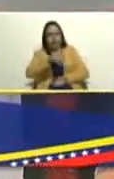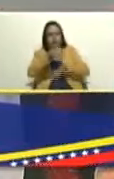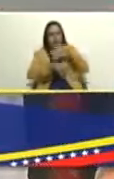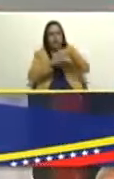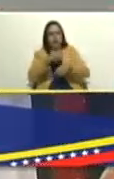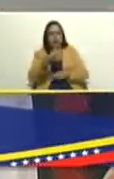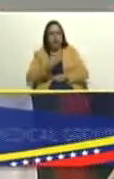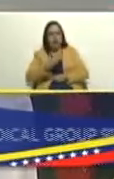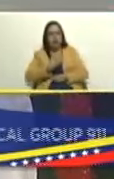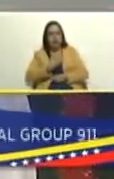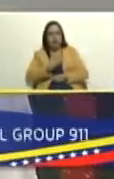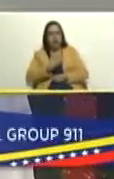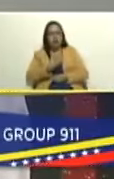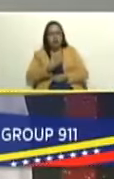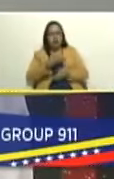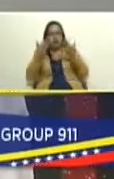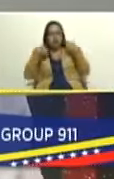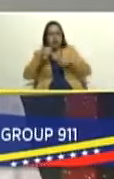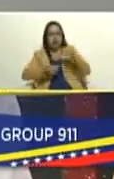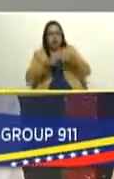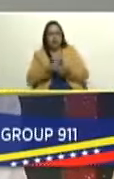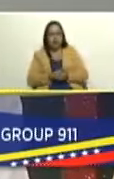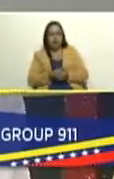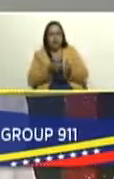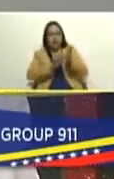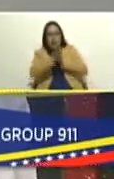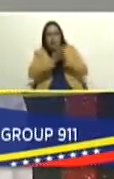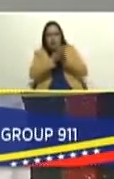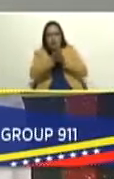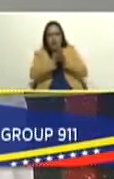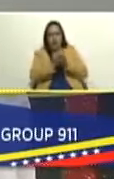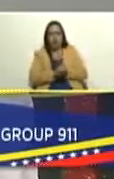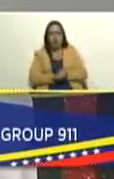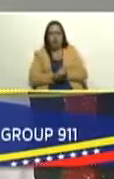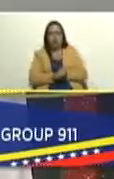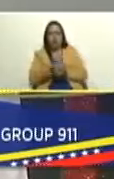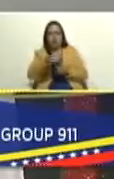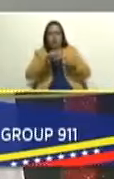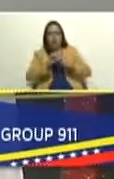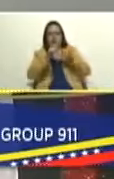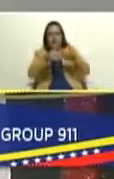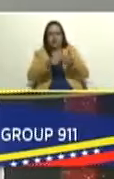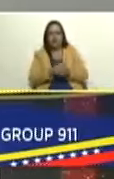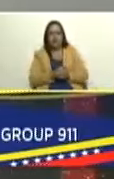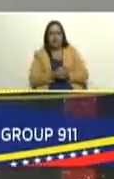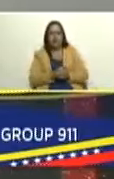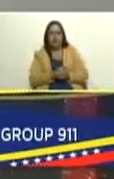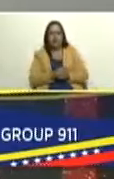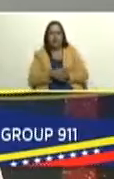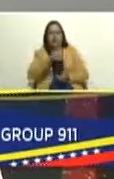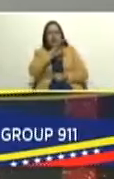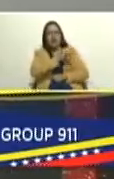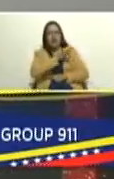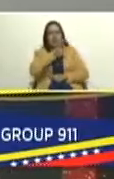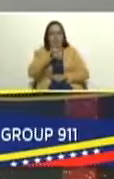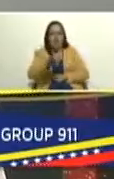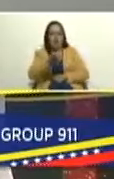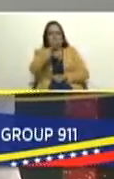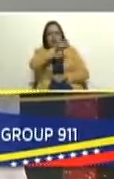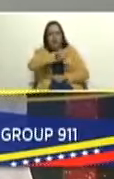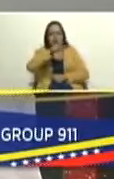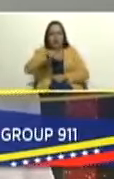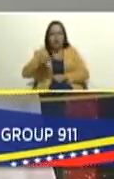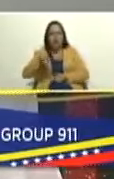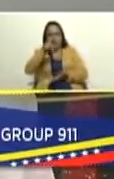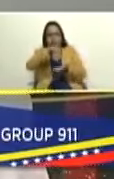es un emprendimiento que tiene poco tiempo, desde un sueño a lo que hoy es una realidad. Con 33 personas